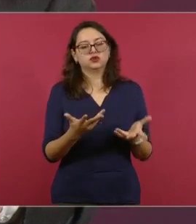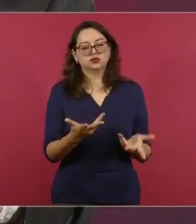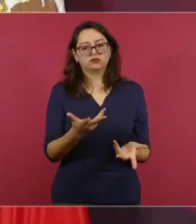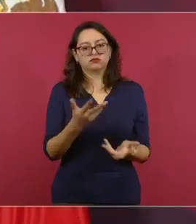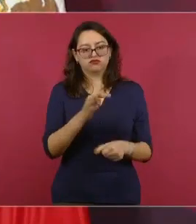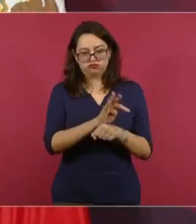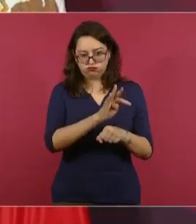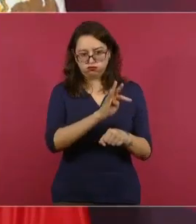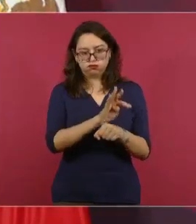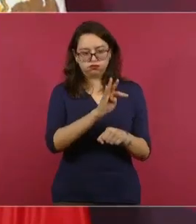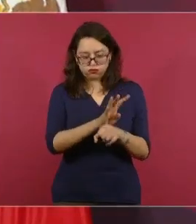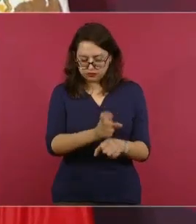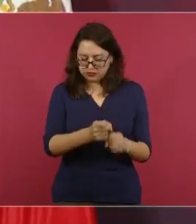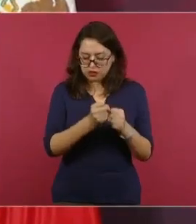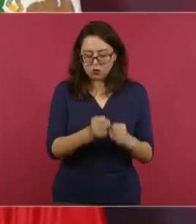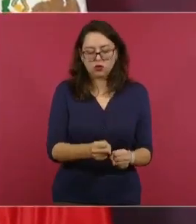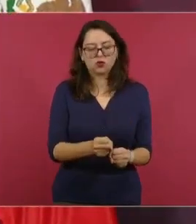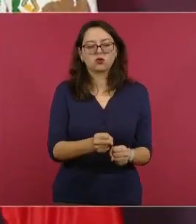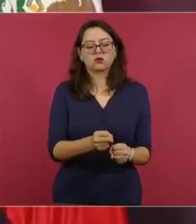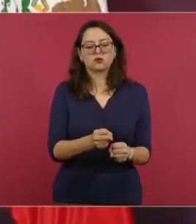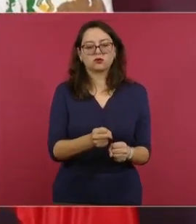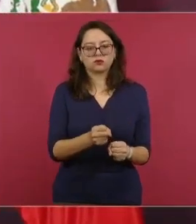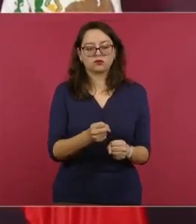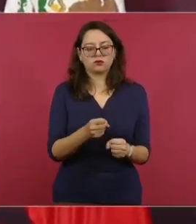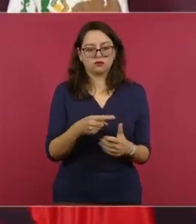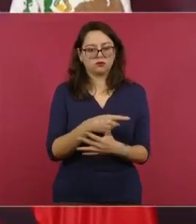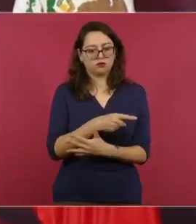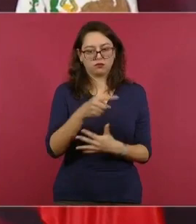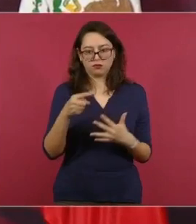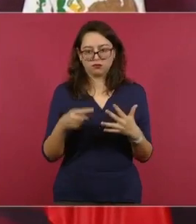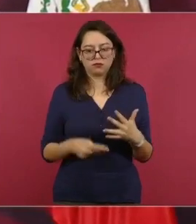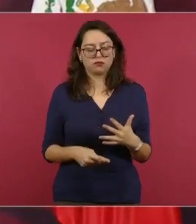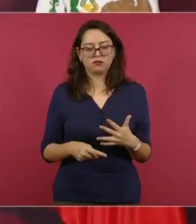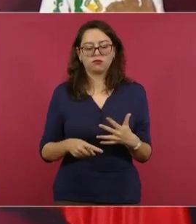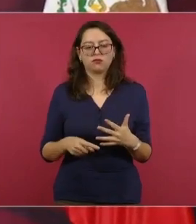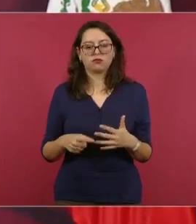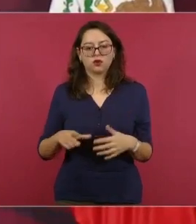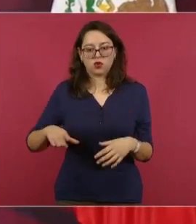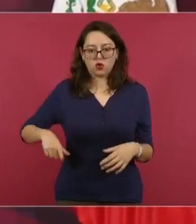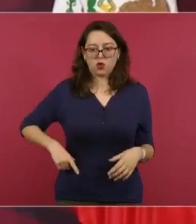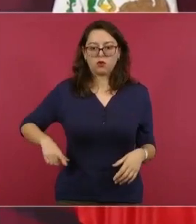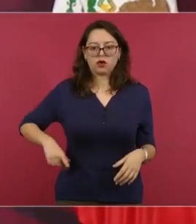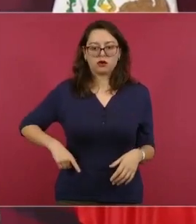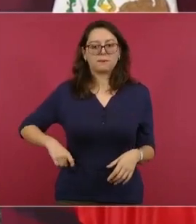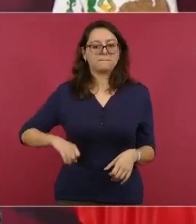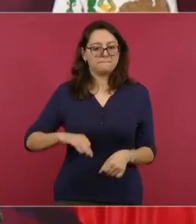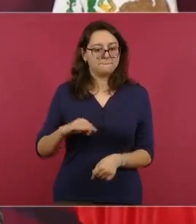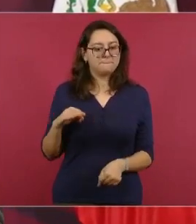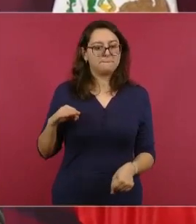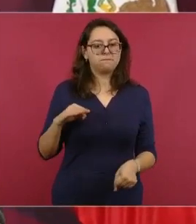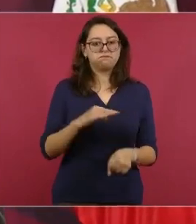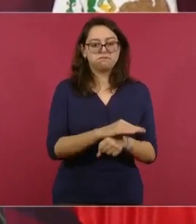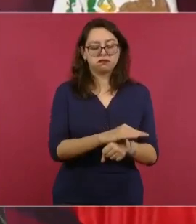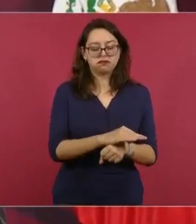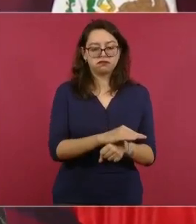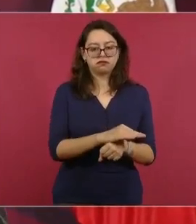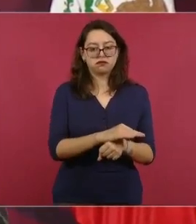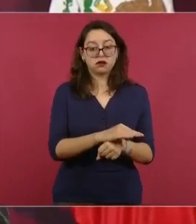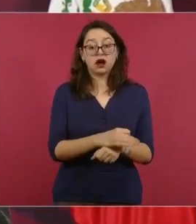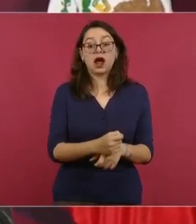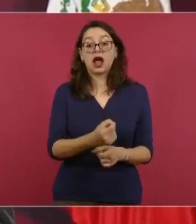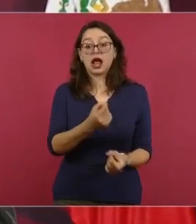y van a ser protegidos, van a tener todas las garantías, porque en algunos casos